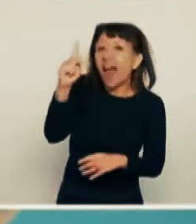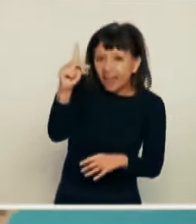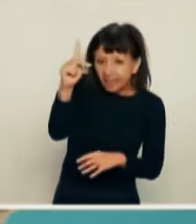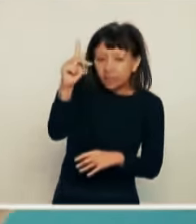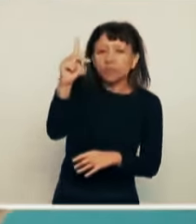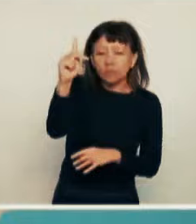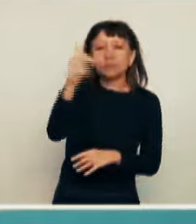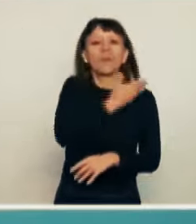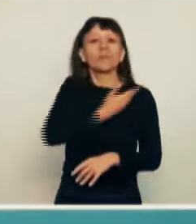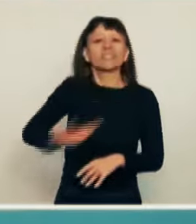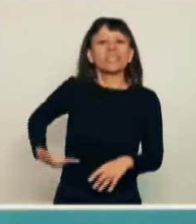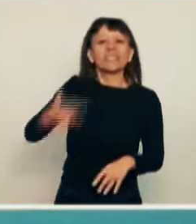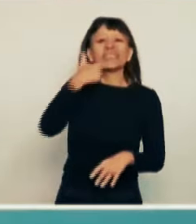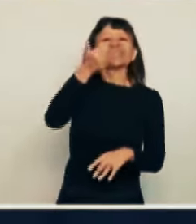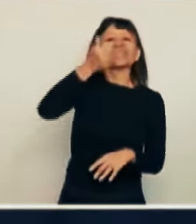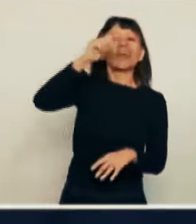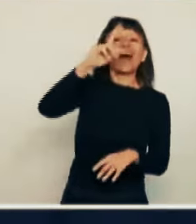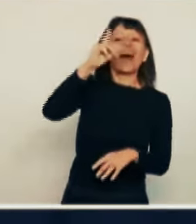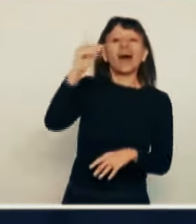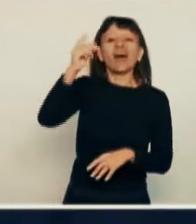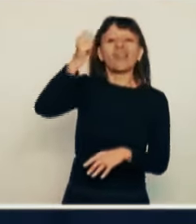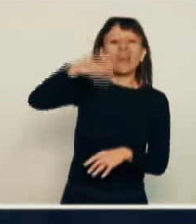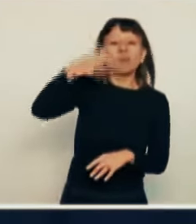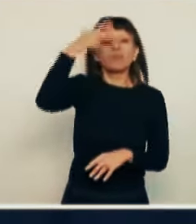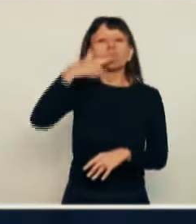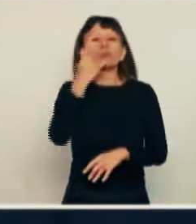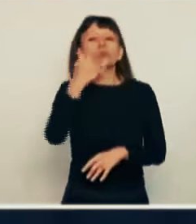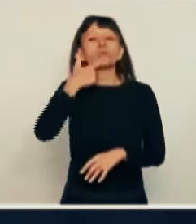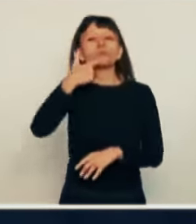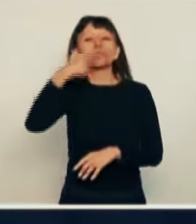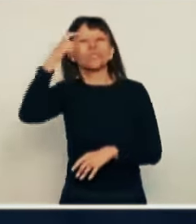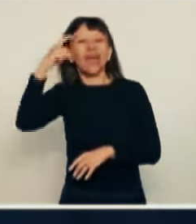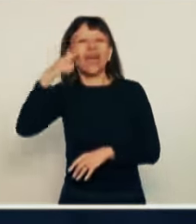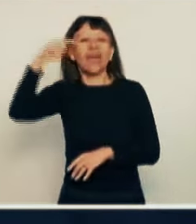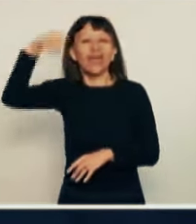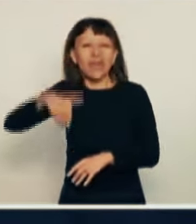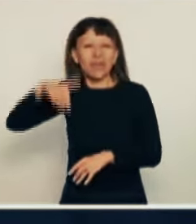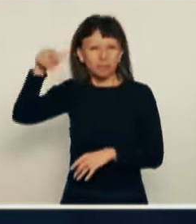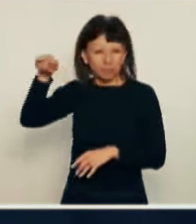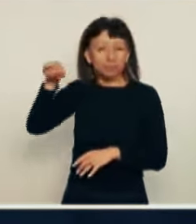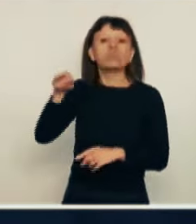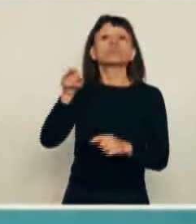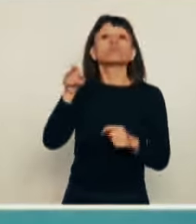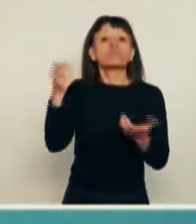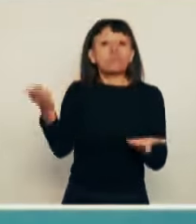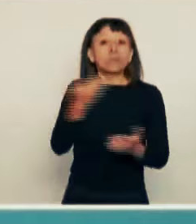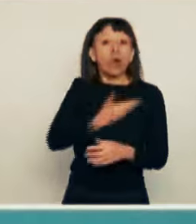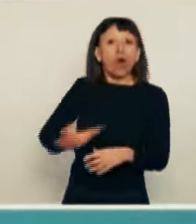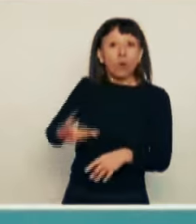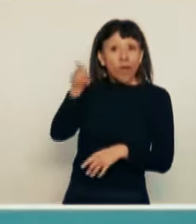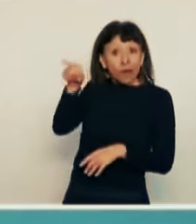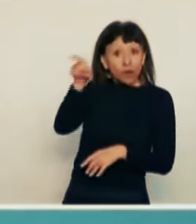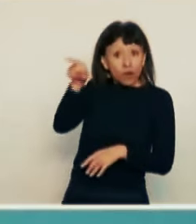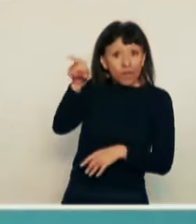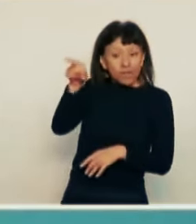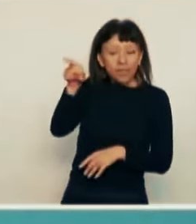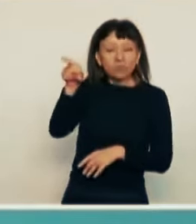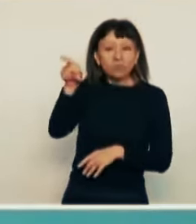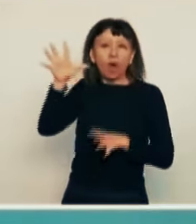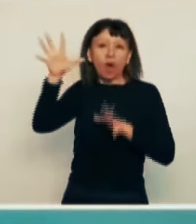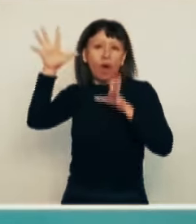Hussein y las armas químicas. Y el gobierno de ese entonces, cuando Saddam Hussein ocupa